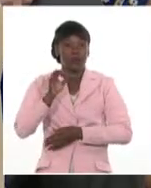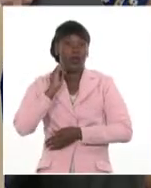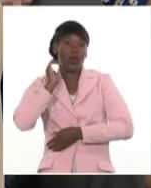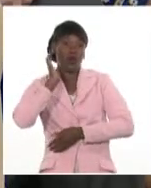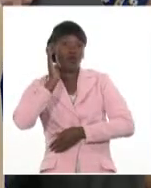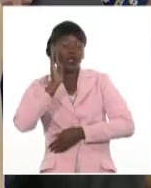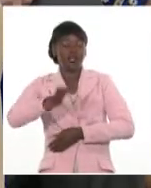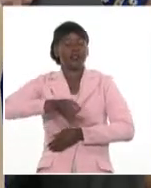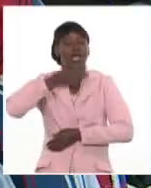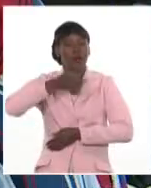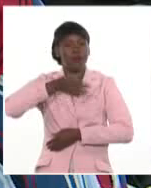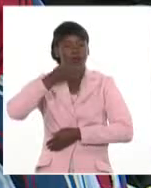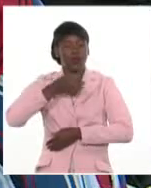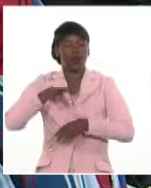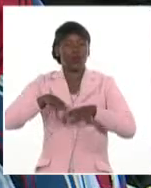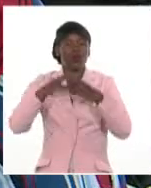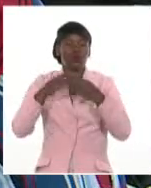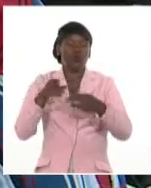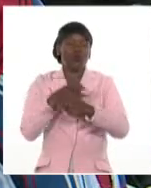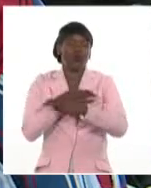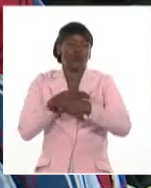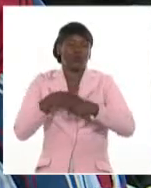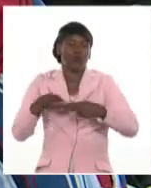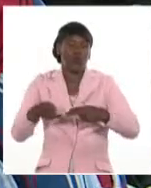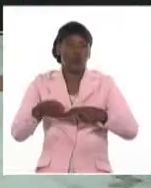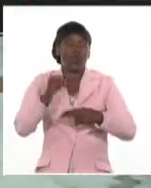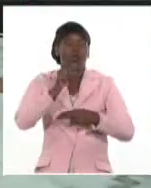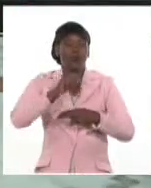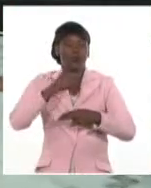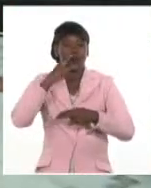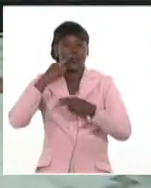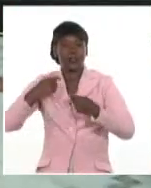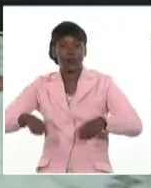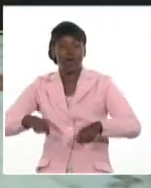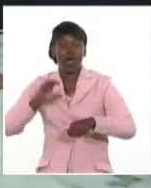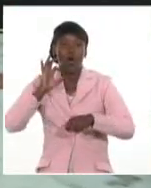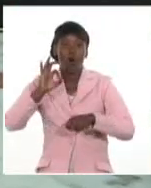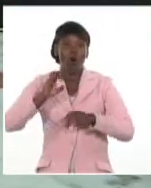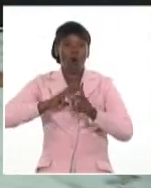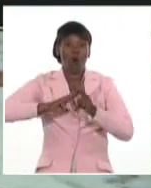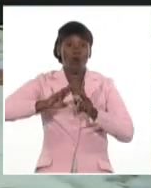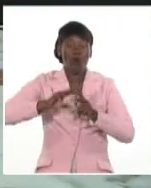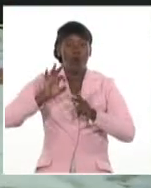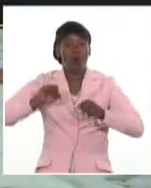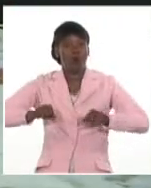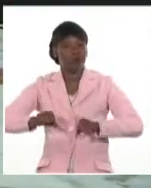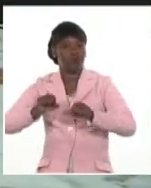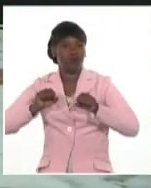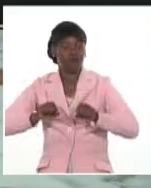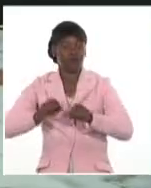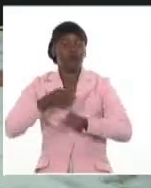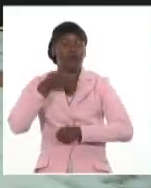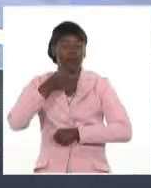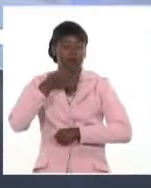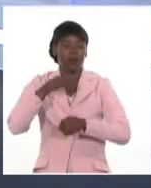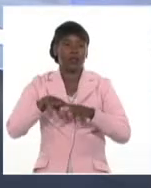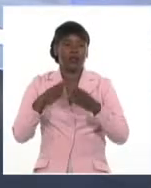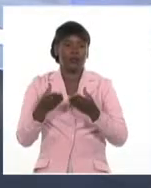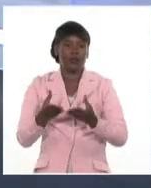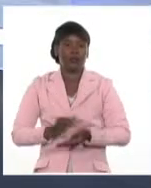65 años de Casa de las Américas y los 15 del Programa de Estudios sobre Latinos en los Estados Unidos.